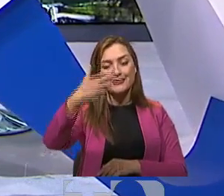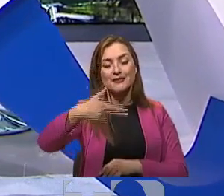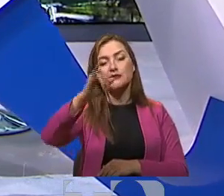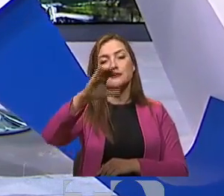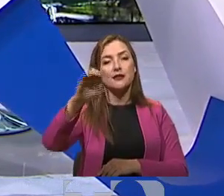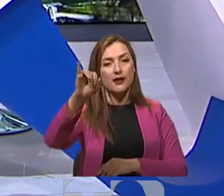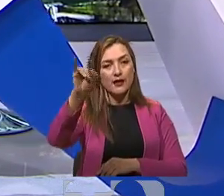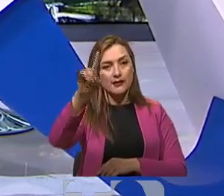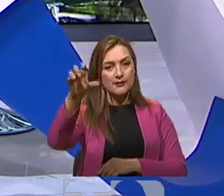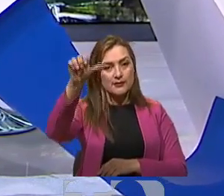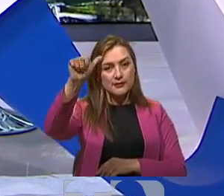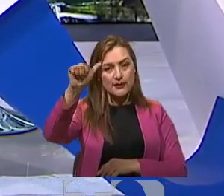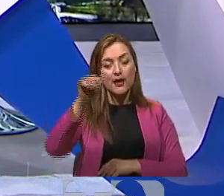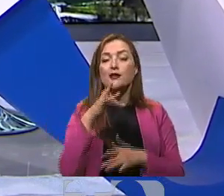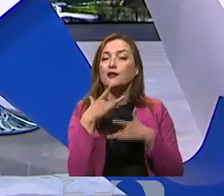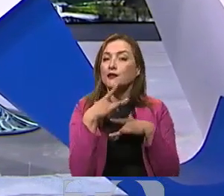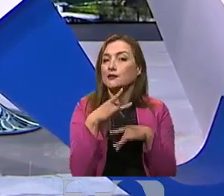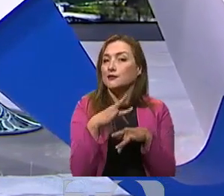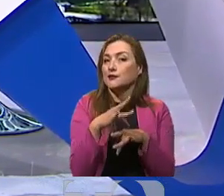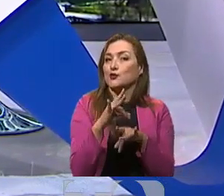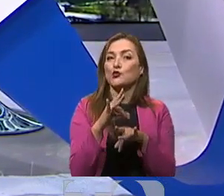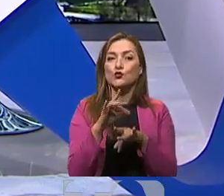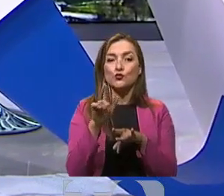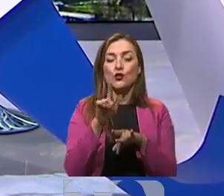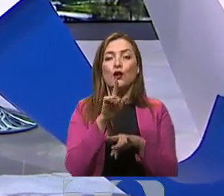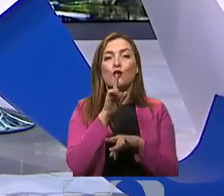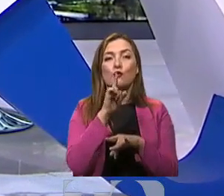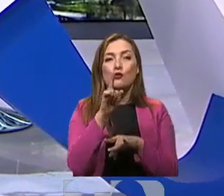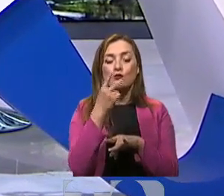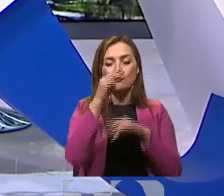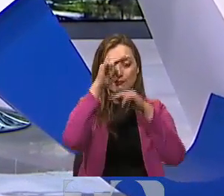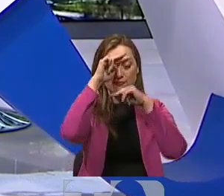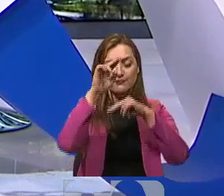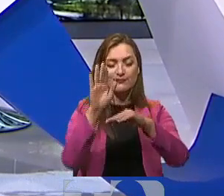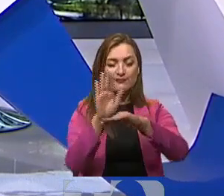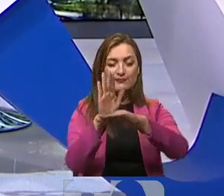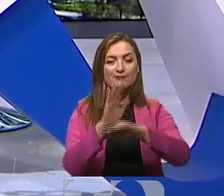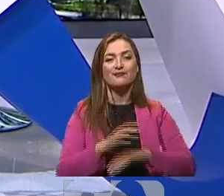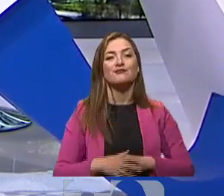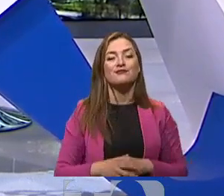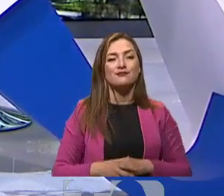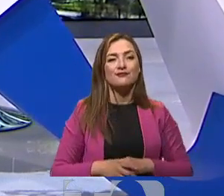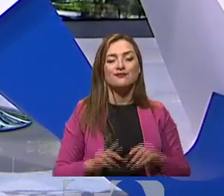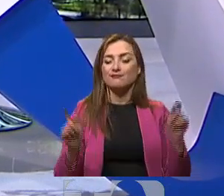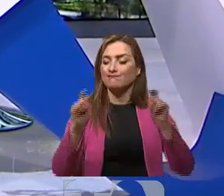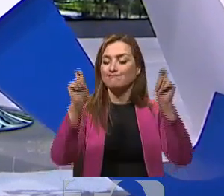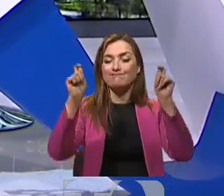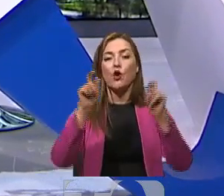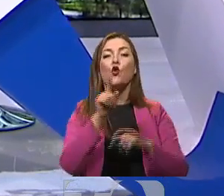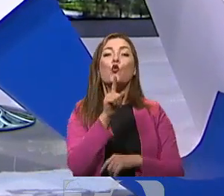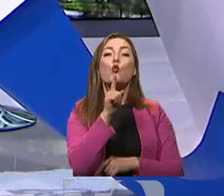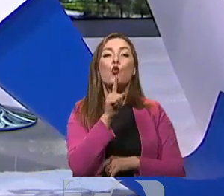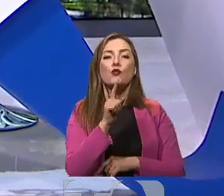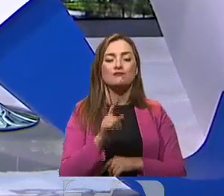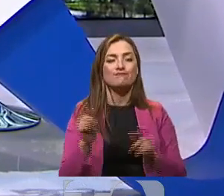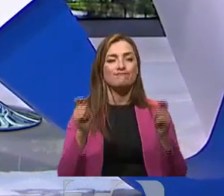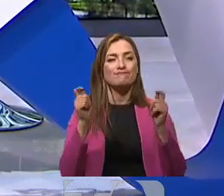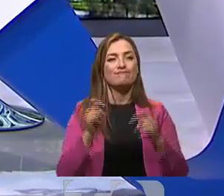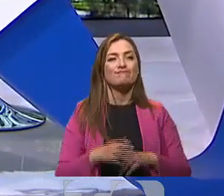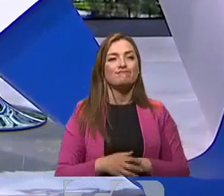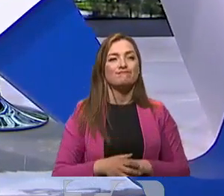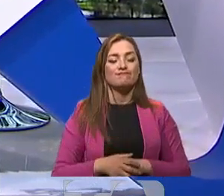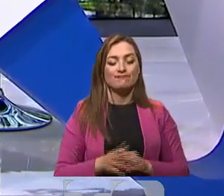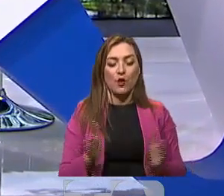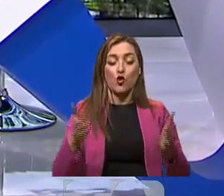las efemérides. Así que un abrazo también para nuestro querido televidente, Javier Chicaiza. Celebren como se merece, como se debe. Póngale